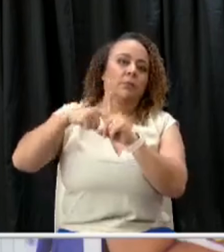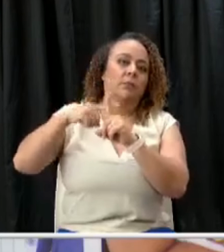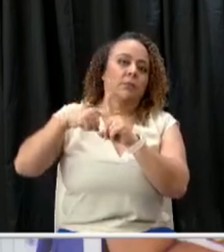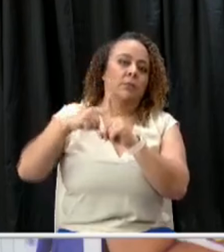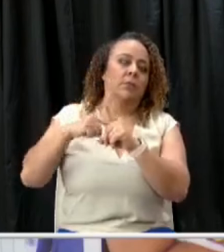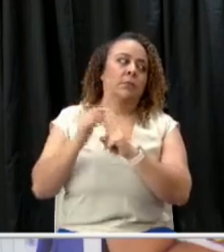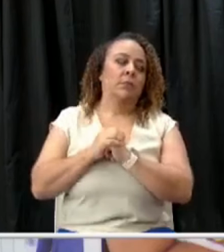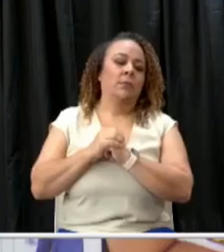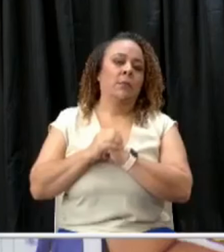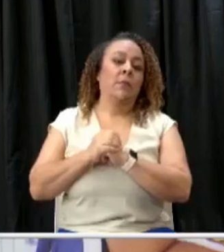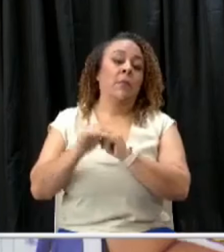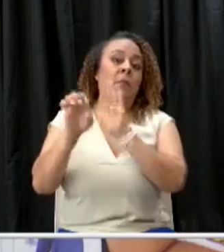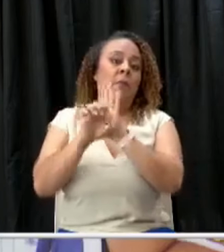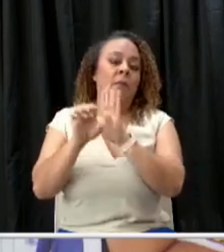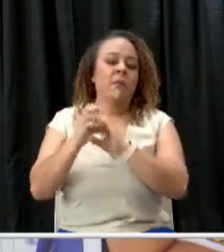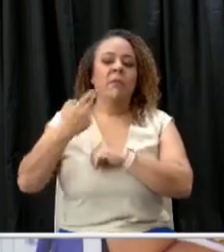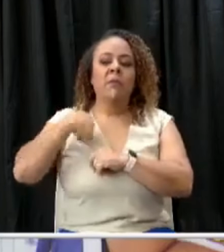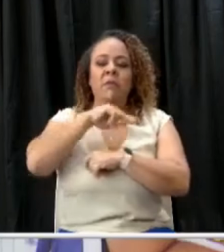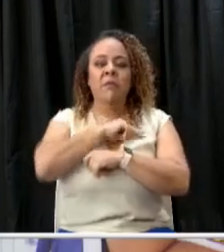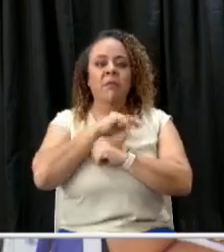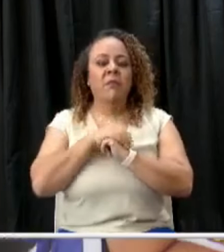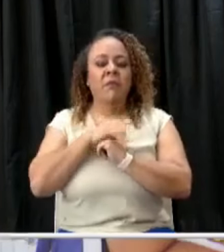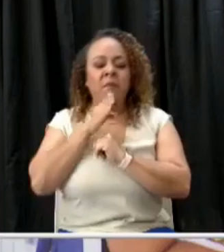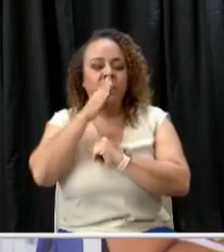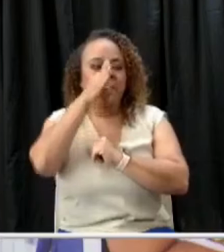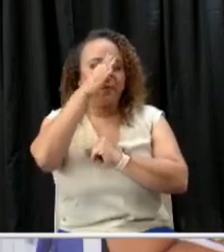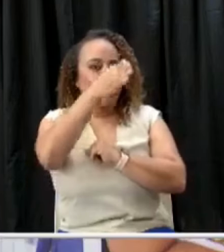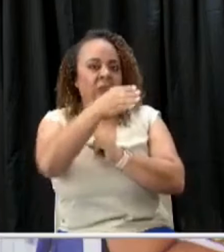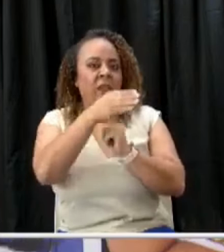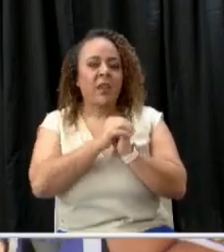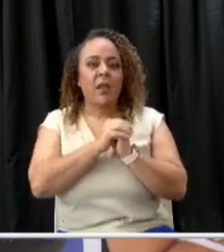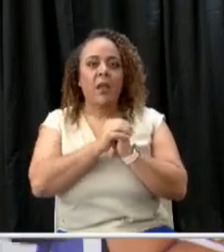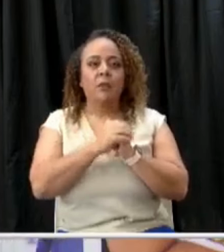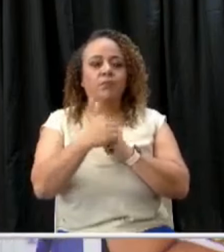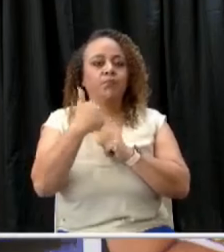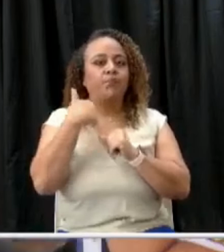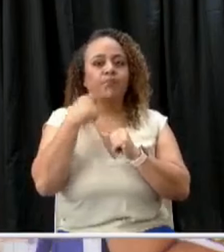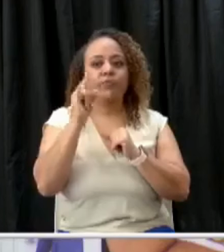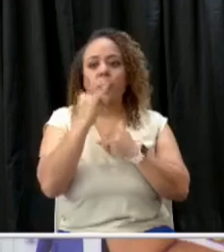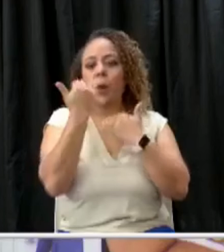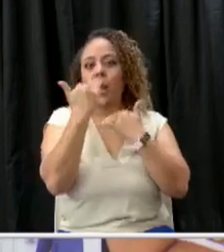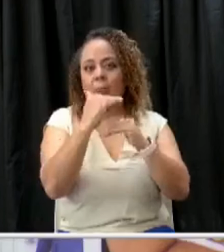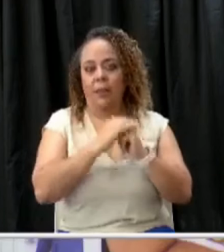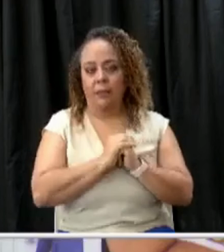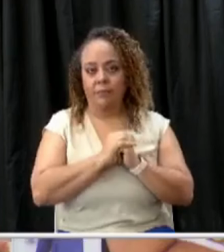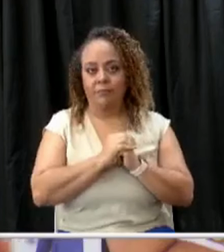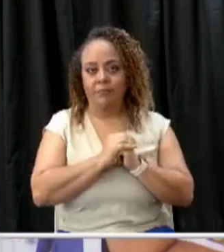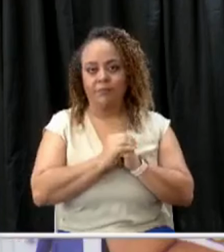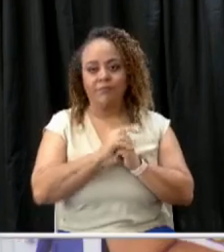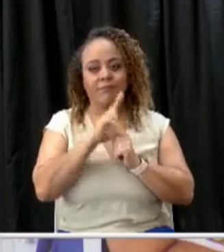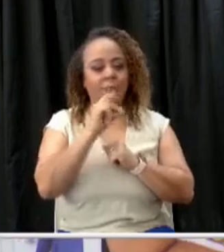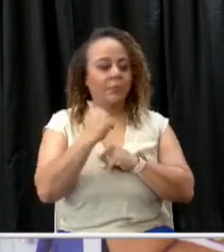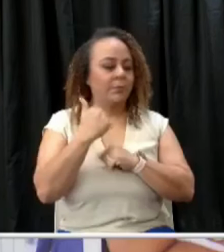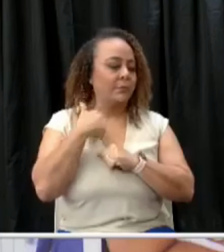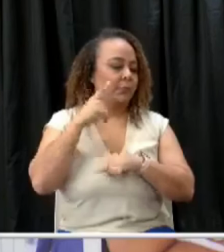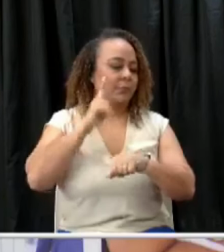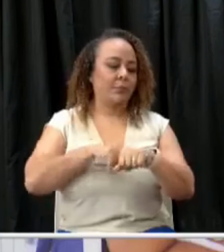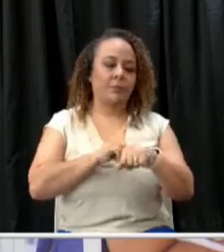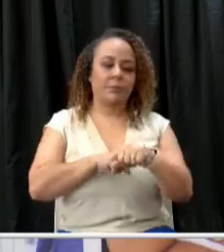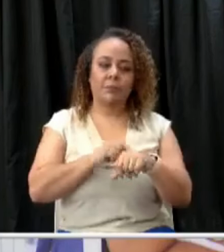temperaturas, que por ejemplo si nosotros nos fuéramos a lo que OSHA define como límite de exposición, no tendríamos